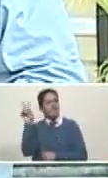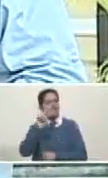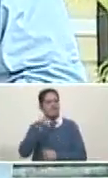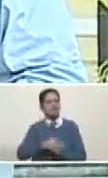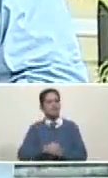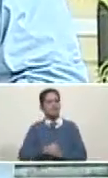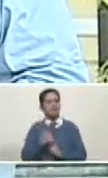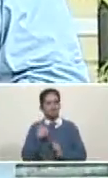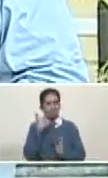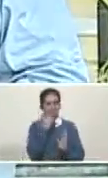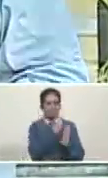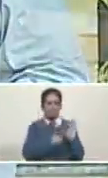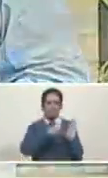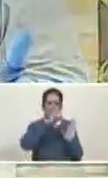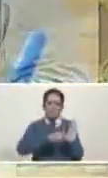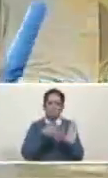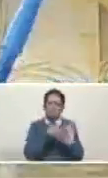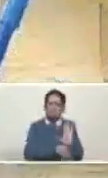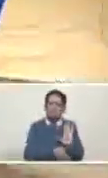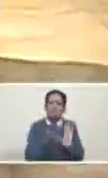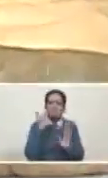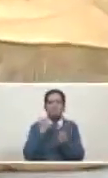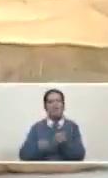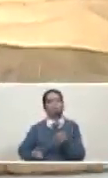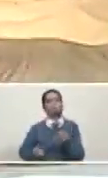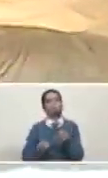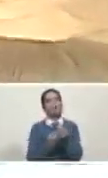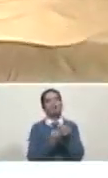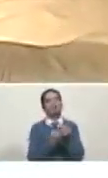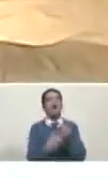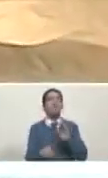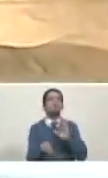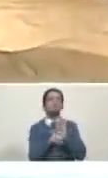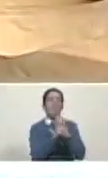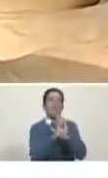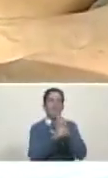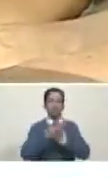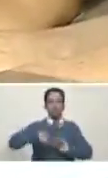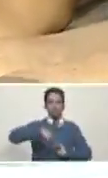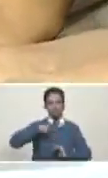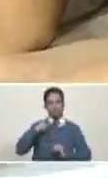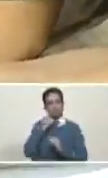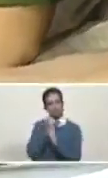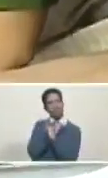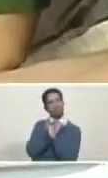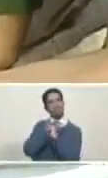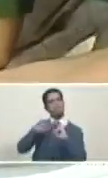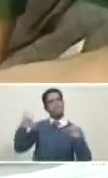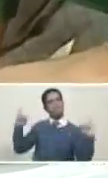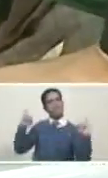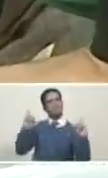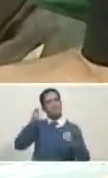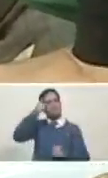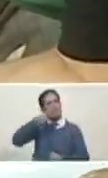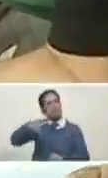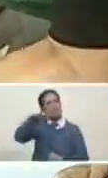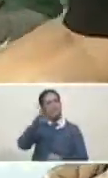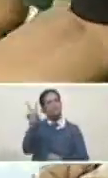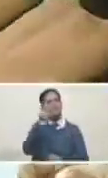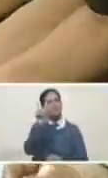de firmar en apoyo al derecho a la independencia y autodeterminación del pueblo de